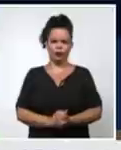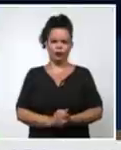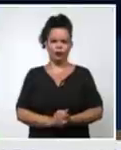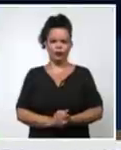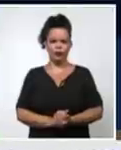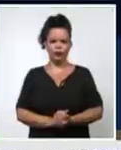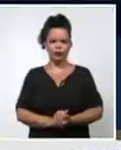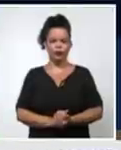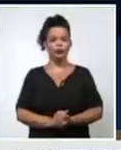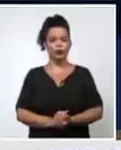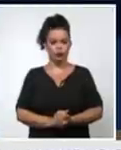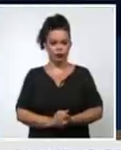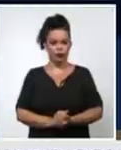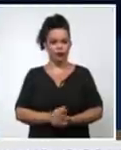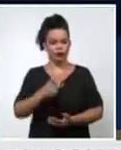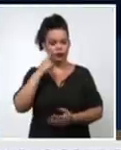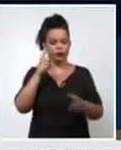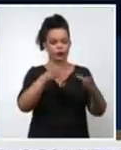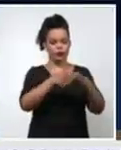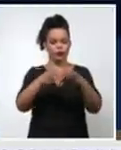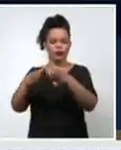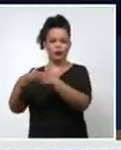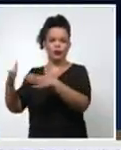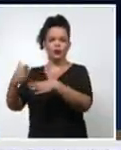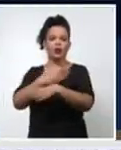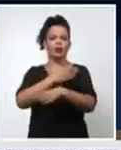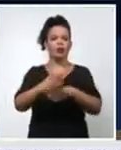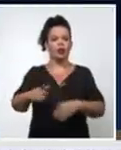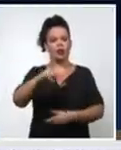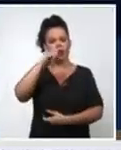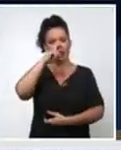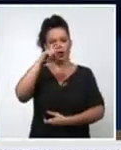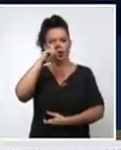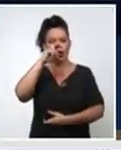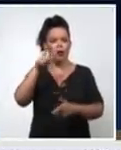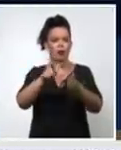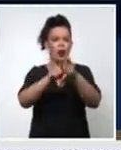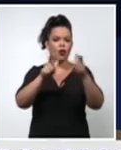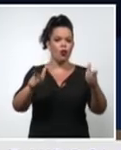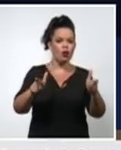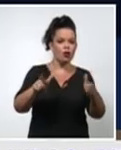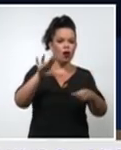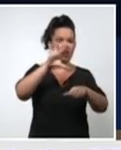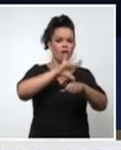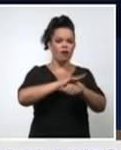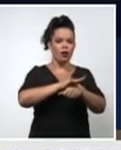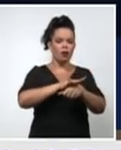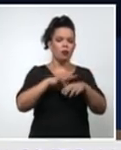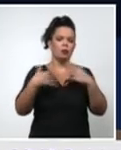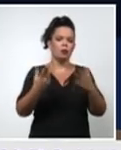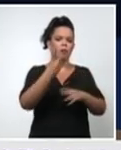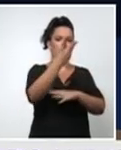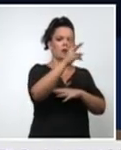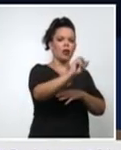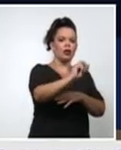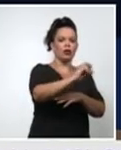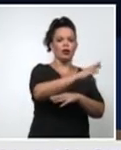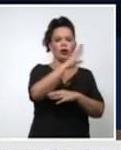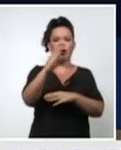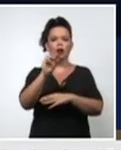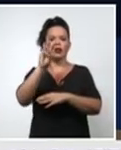Por grupos de edad, los más afectados, el de 20 a 39 años, con 6